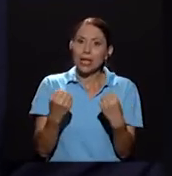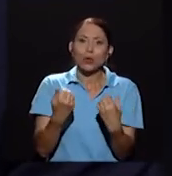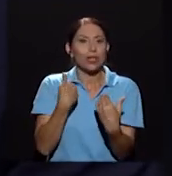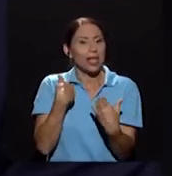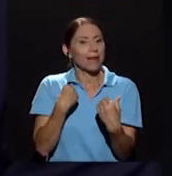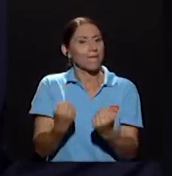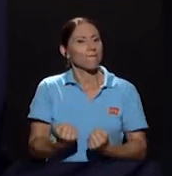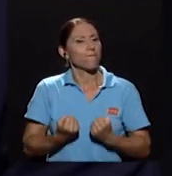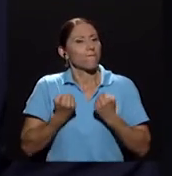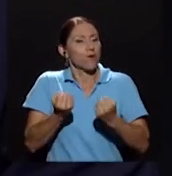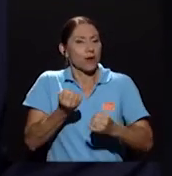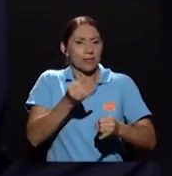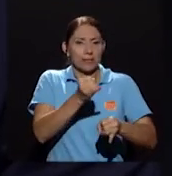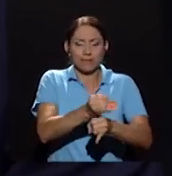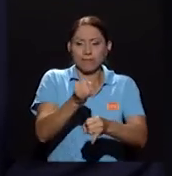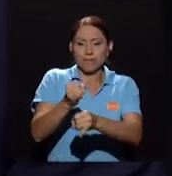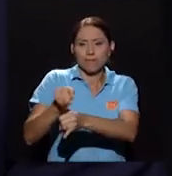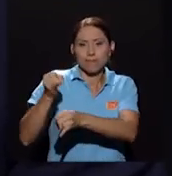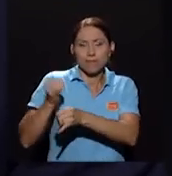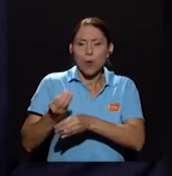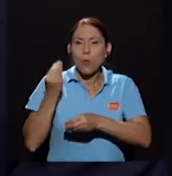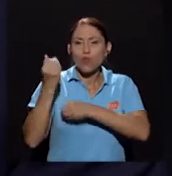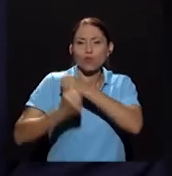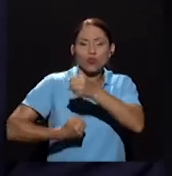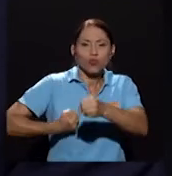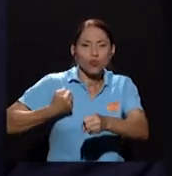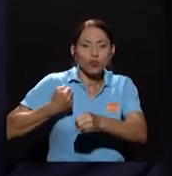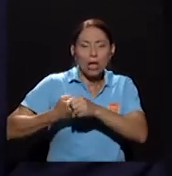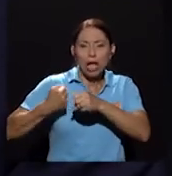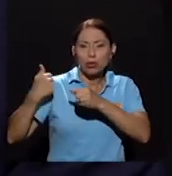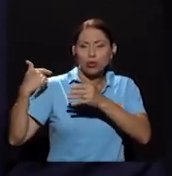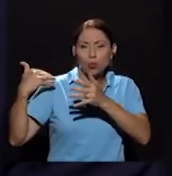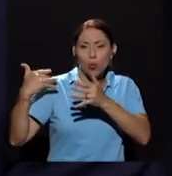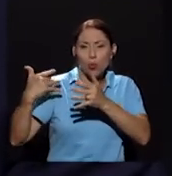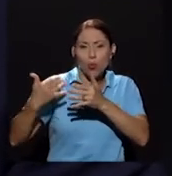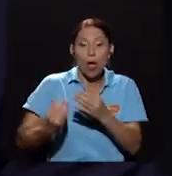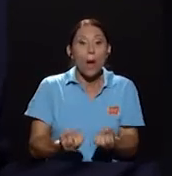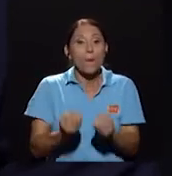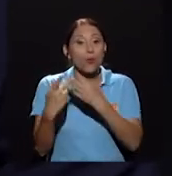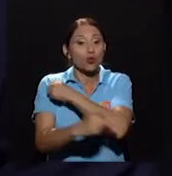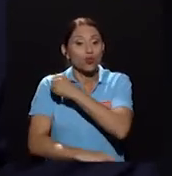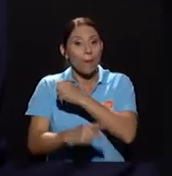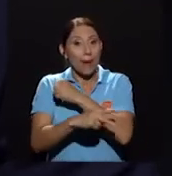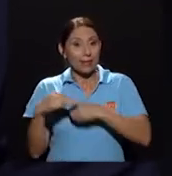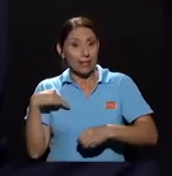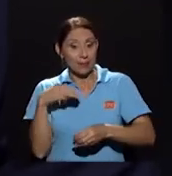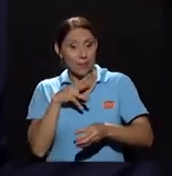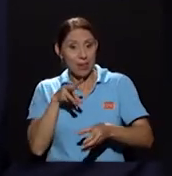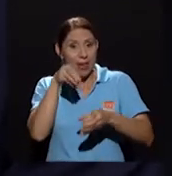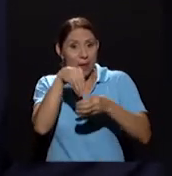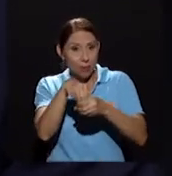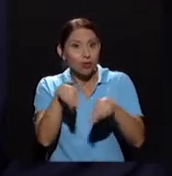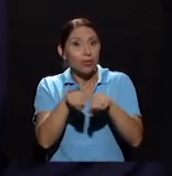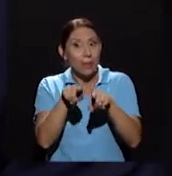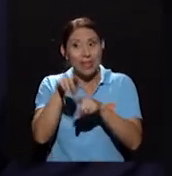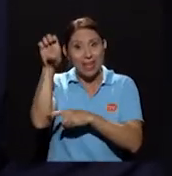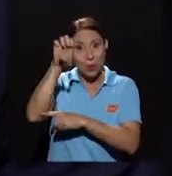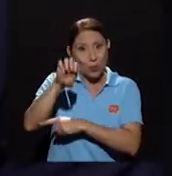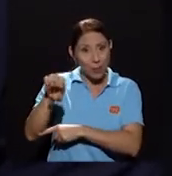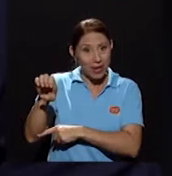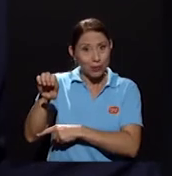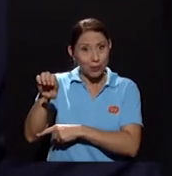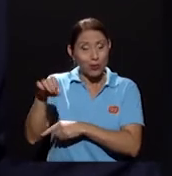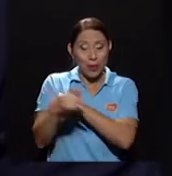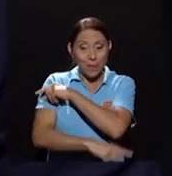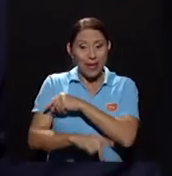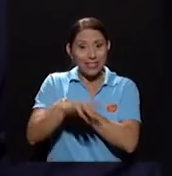sólida muy antigua muchos de los países miembros inclusive europeos más vanguardistas en